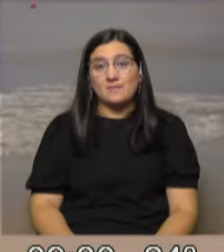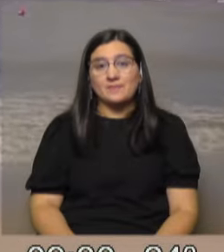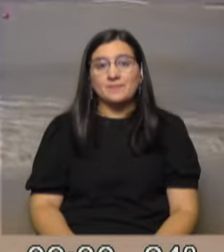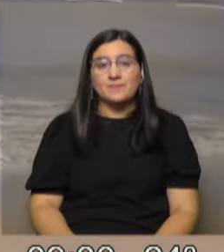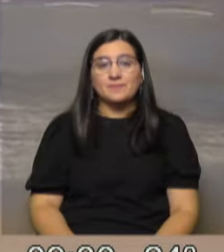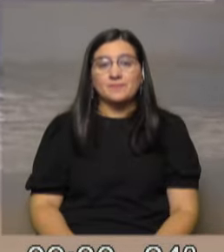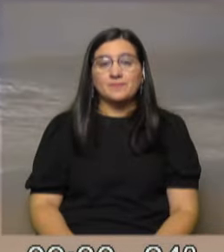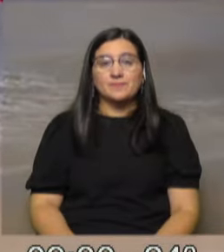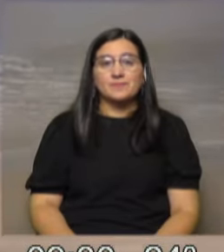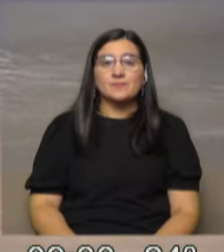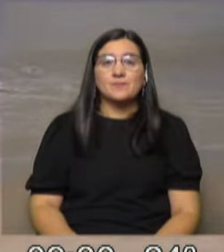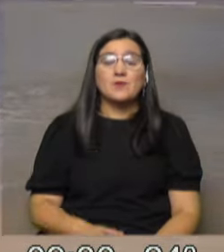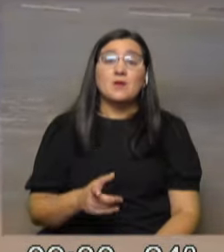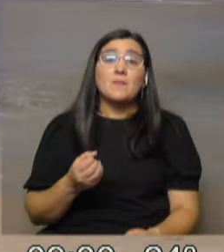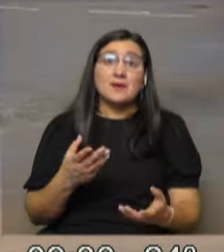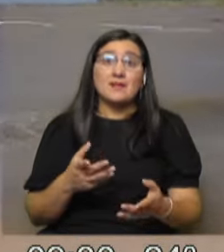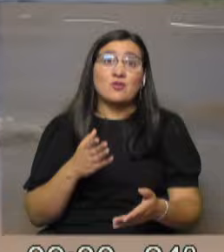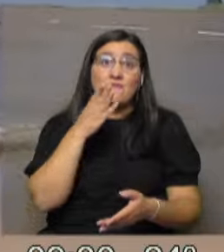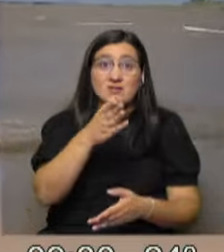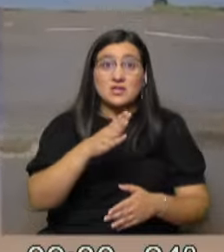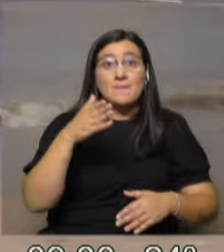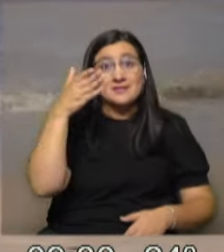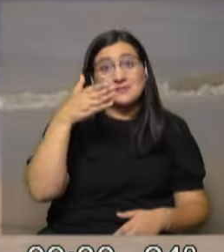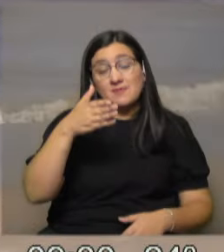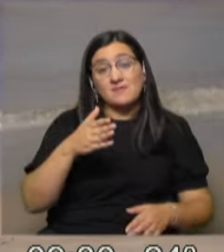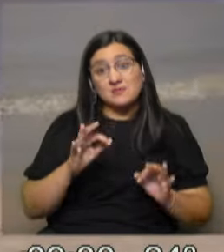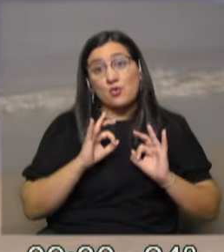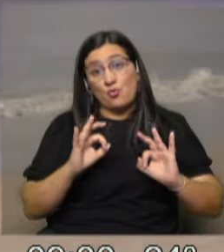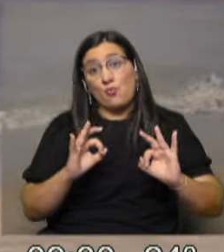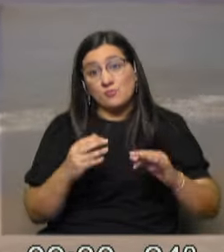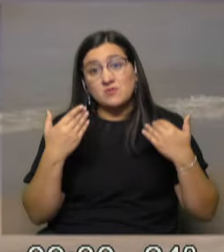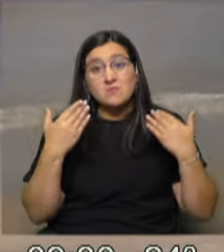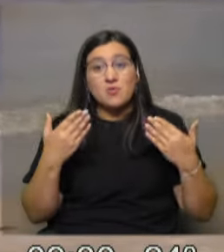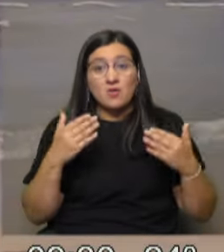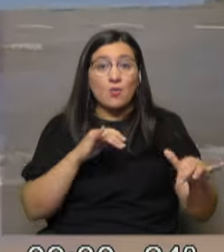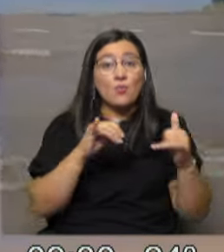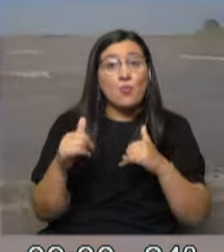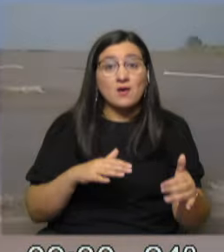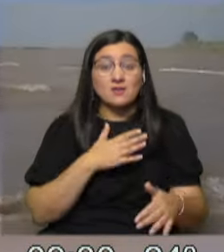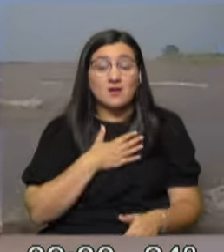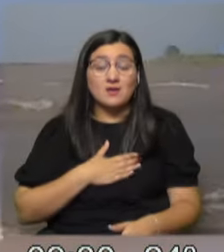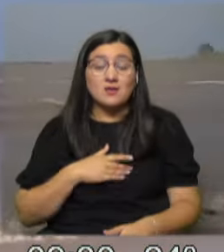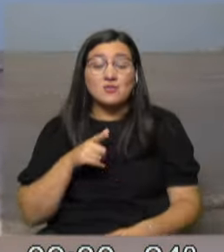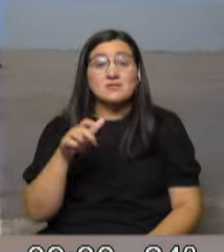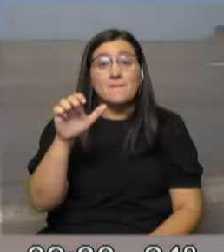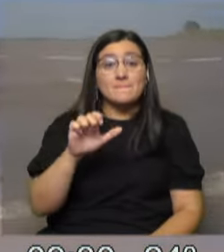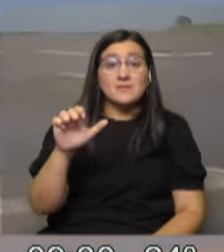digamos, en la conformidad y, digamos, con las reglas, me imagino, las normas ya establecidas y acordadas de esta empresa que